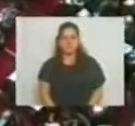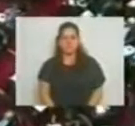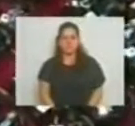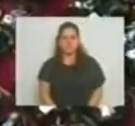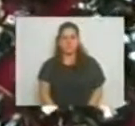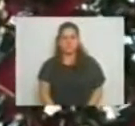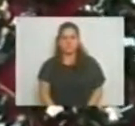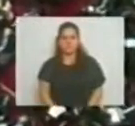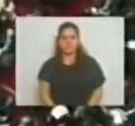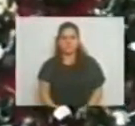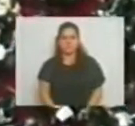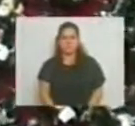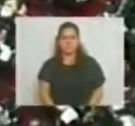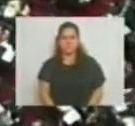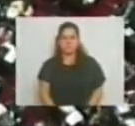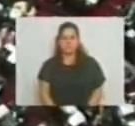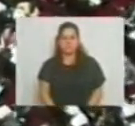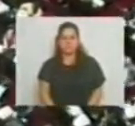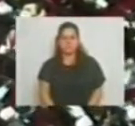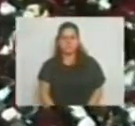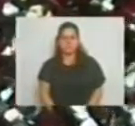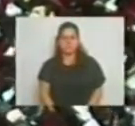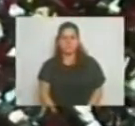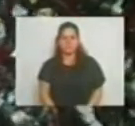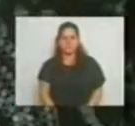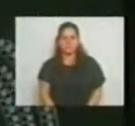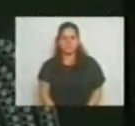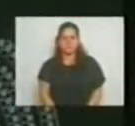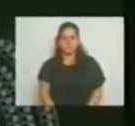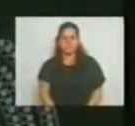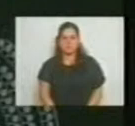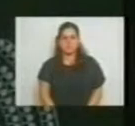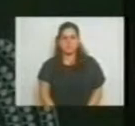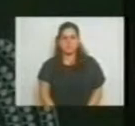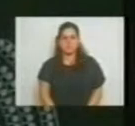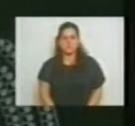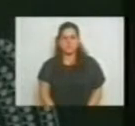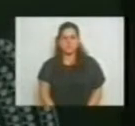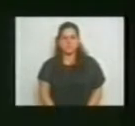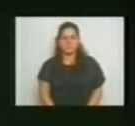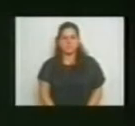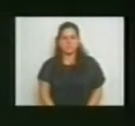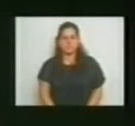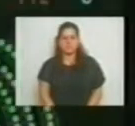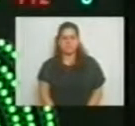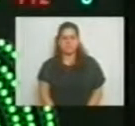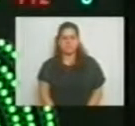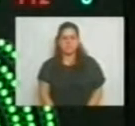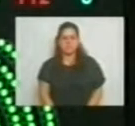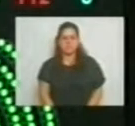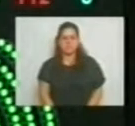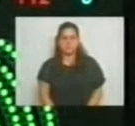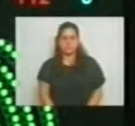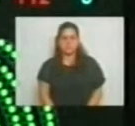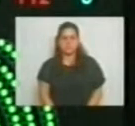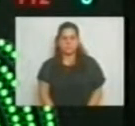no participaron de la votación. Fueron más de 14 horas de debate en donde los legisladores se plantearon sus dudas, los de la oposición, con